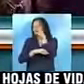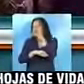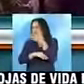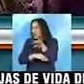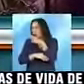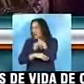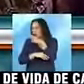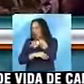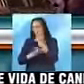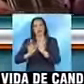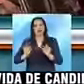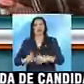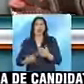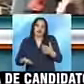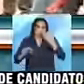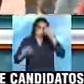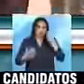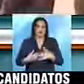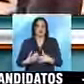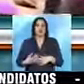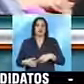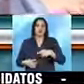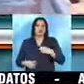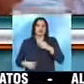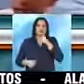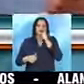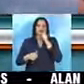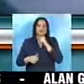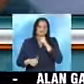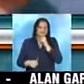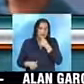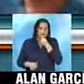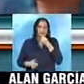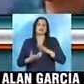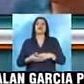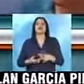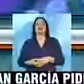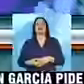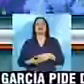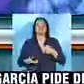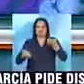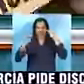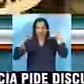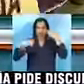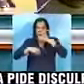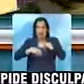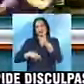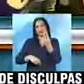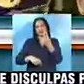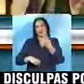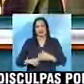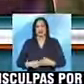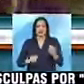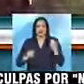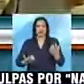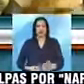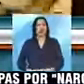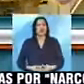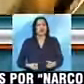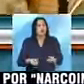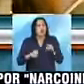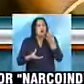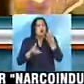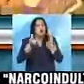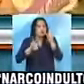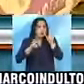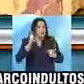Entonces, no sabemos cómo está soportando tanto hasta esta hora, mediodía, y con tremendo calor tan intenso. Eso, Maricé. ¿Cuántas personas hay dentro de la